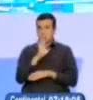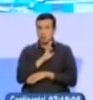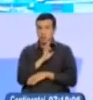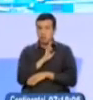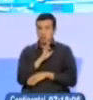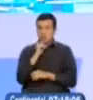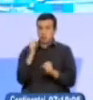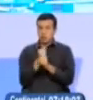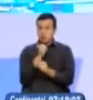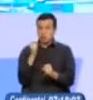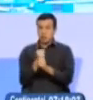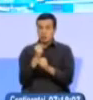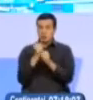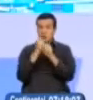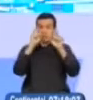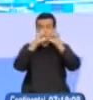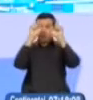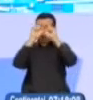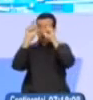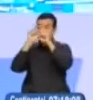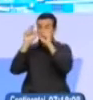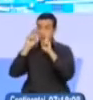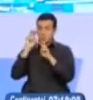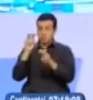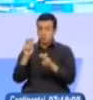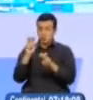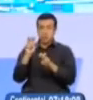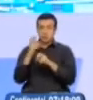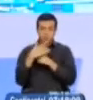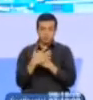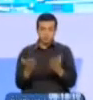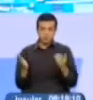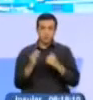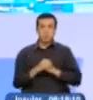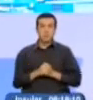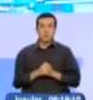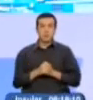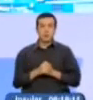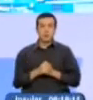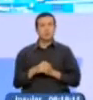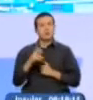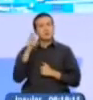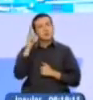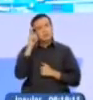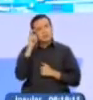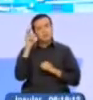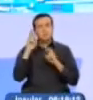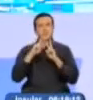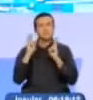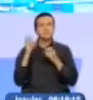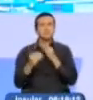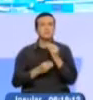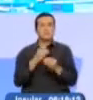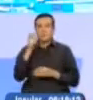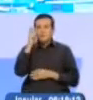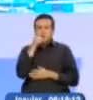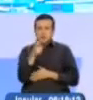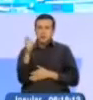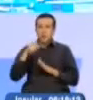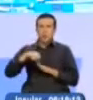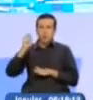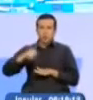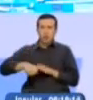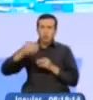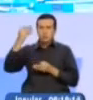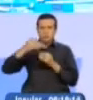del trabajo de las empresas que hacemos de investigación de la opinión pública. Creo que no pasa el tema por fiscalías, juicios,